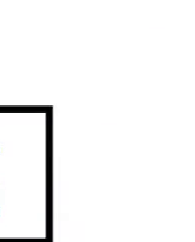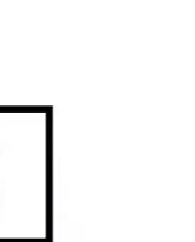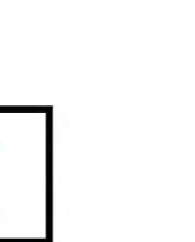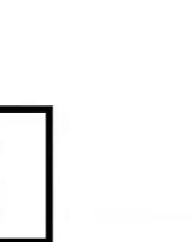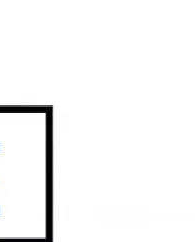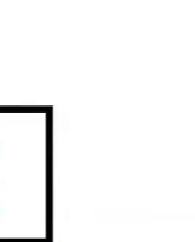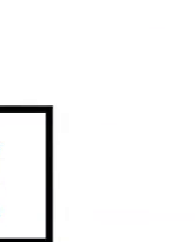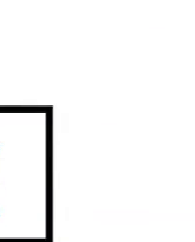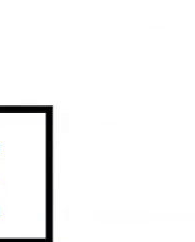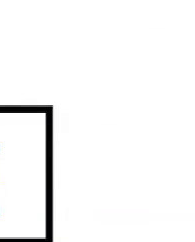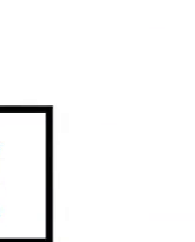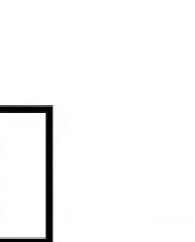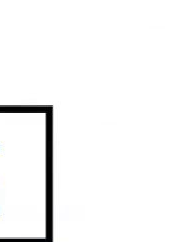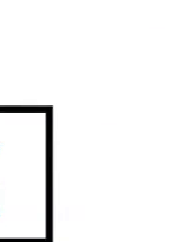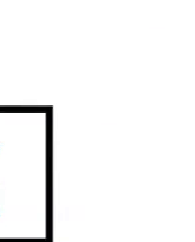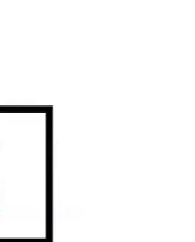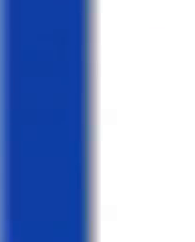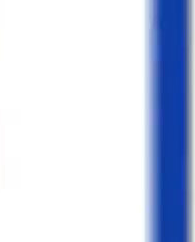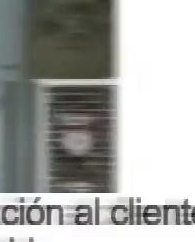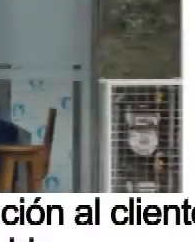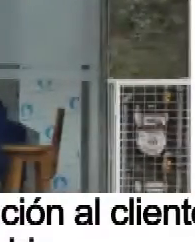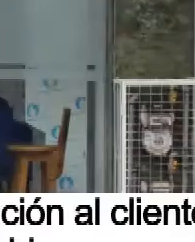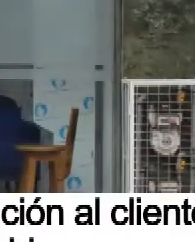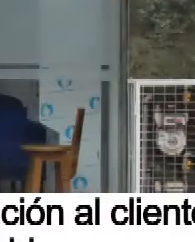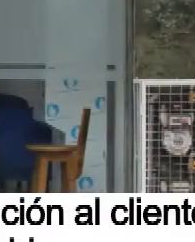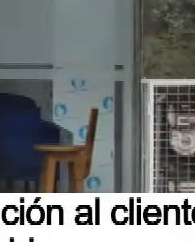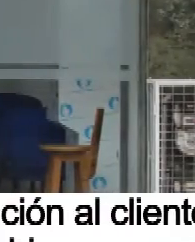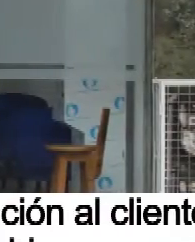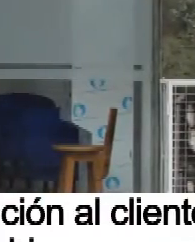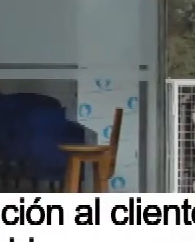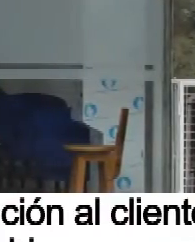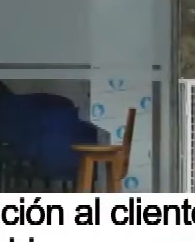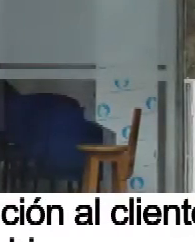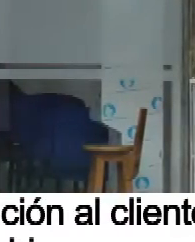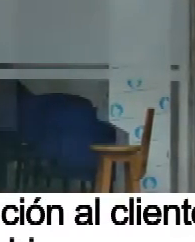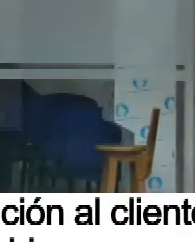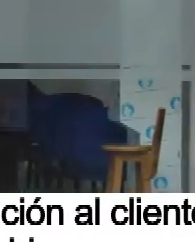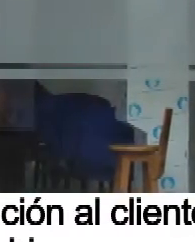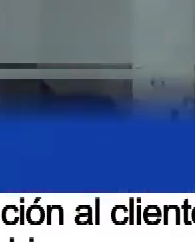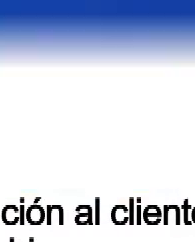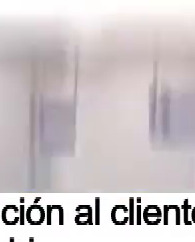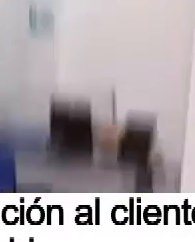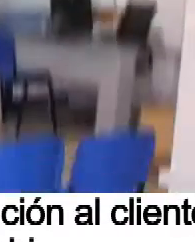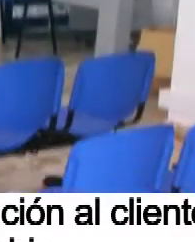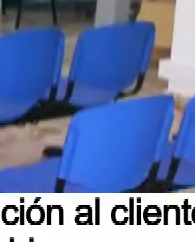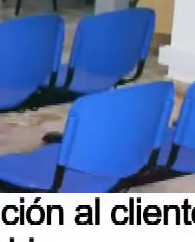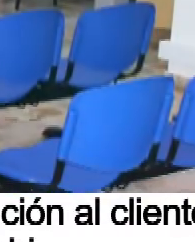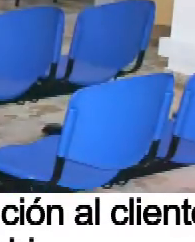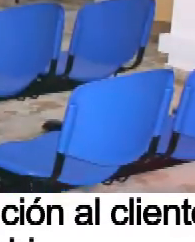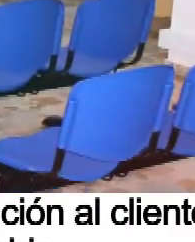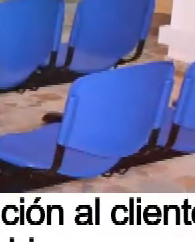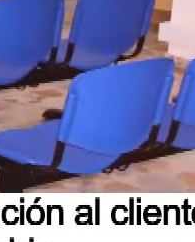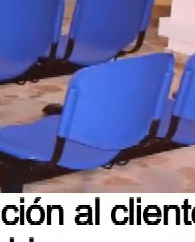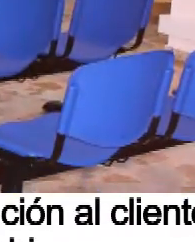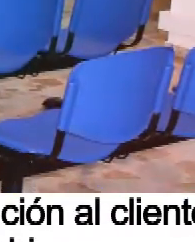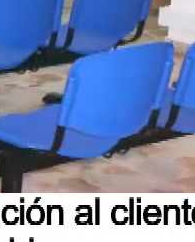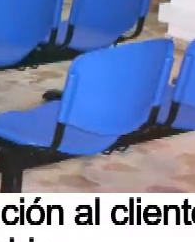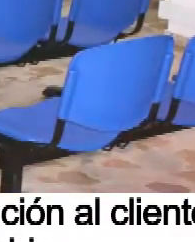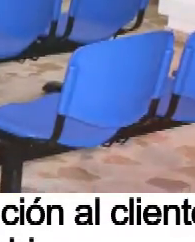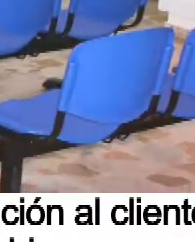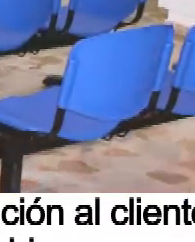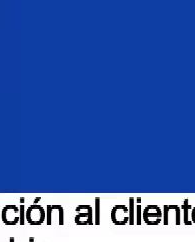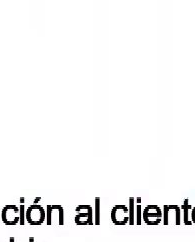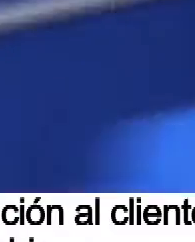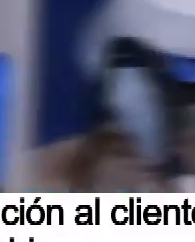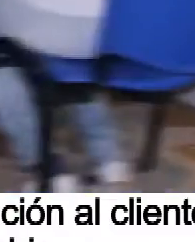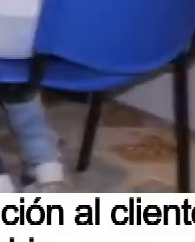Aguas de Barranca Bermeja se traslada a nueva sede para su mayor comodidad. Ahora puede acercarse a nuestra oficina de atención al cliente en la calle